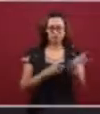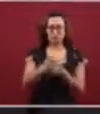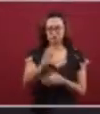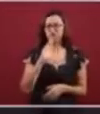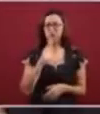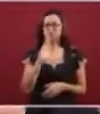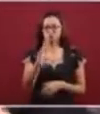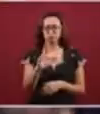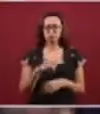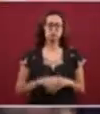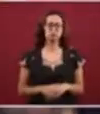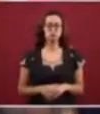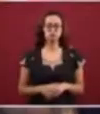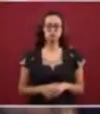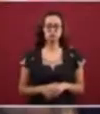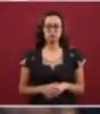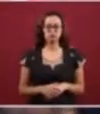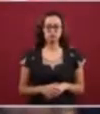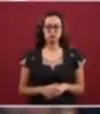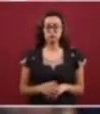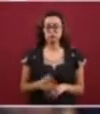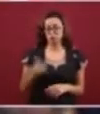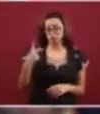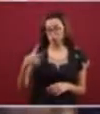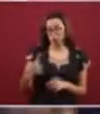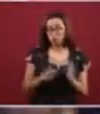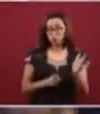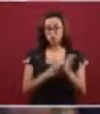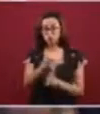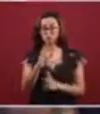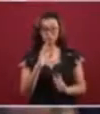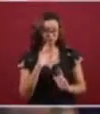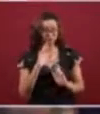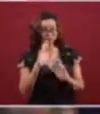de réplica. Y en eso, en ese derecho de réplica